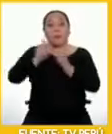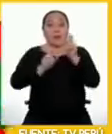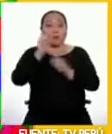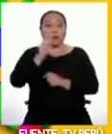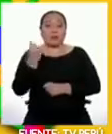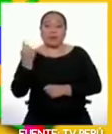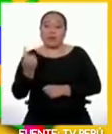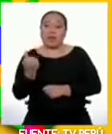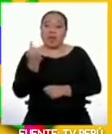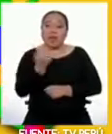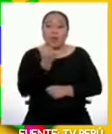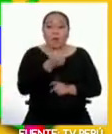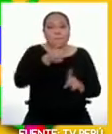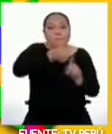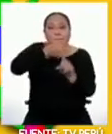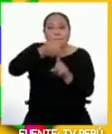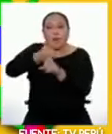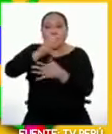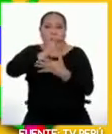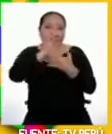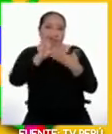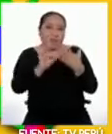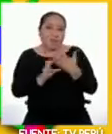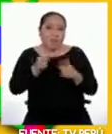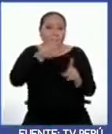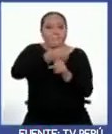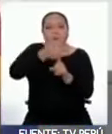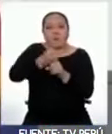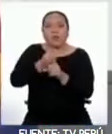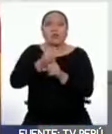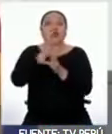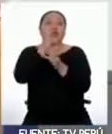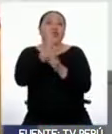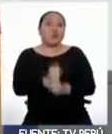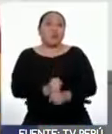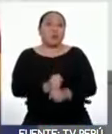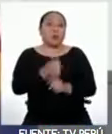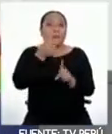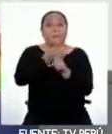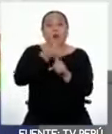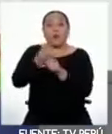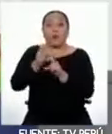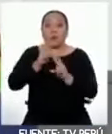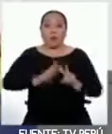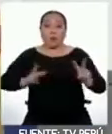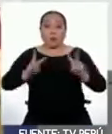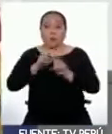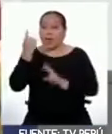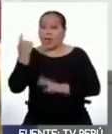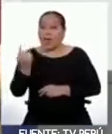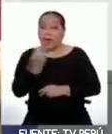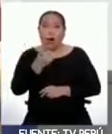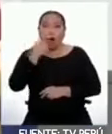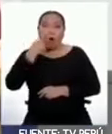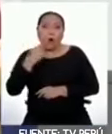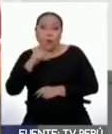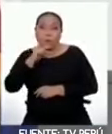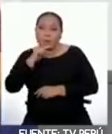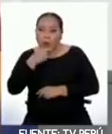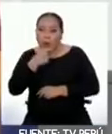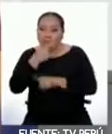cada uno con sus propias características, costumbres y valores. Cada peruano y peruana es un mundo